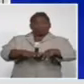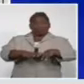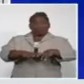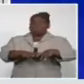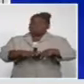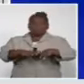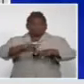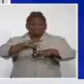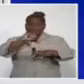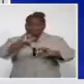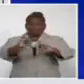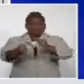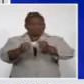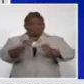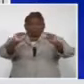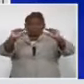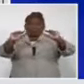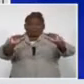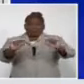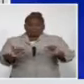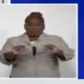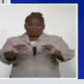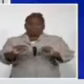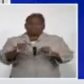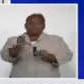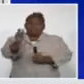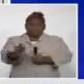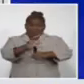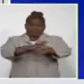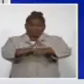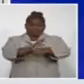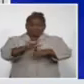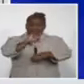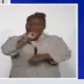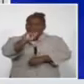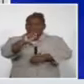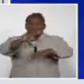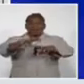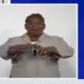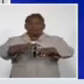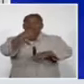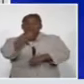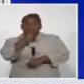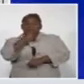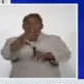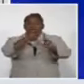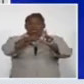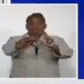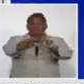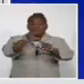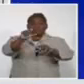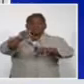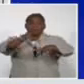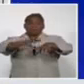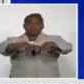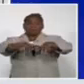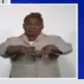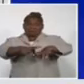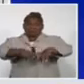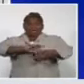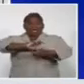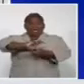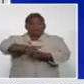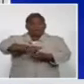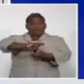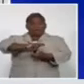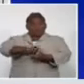una reducción del número de casos, y como ya dijimos, Habana Vieja, Regla, Centro Habana y Arroyo Naranjo con